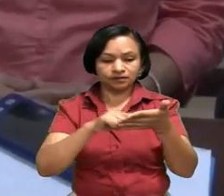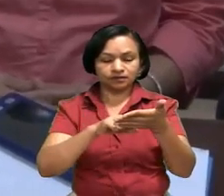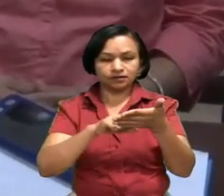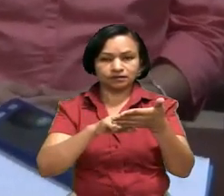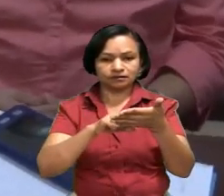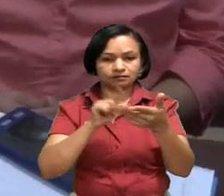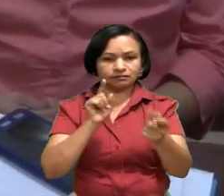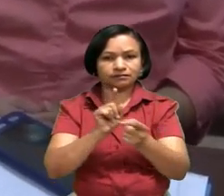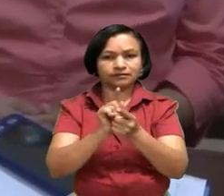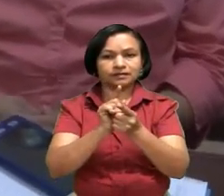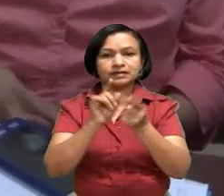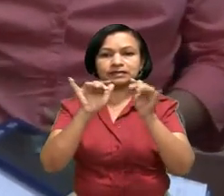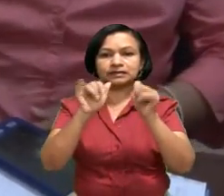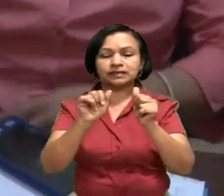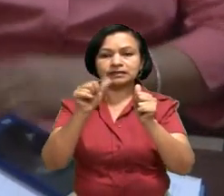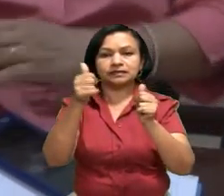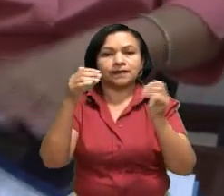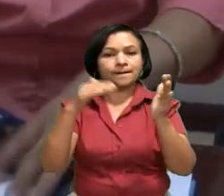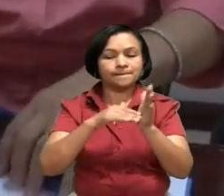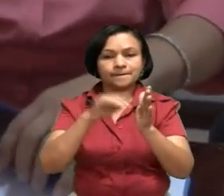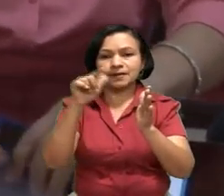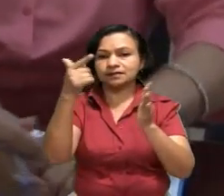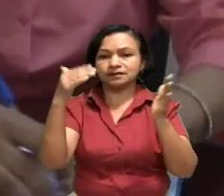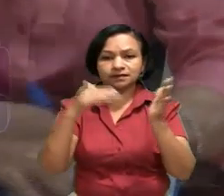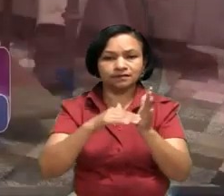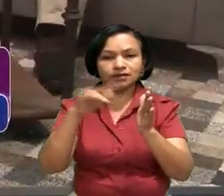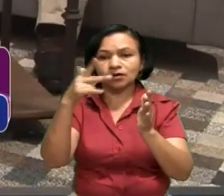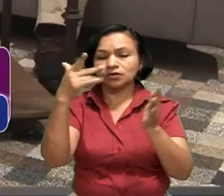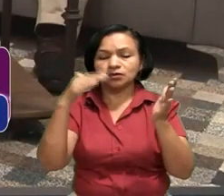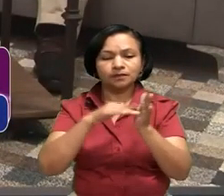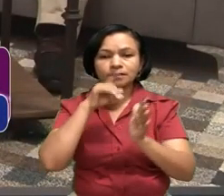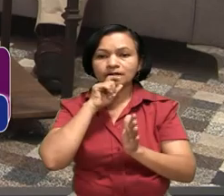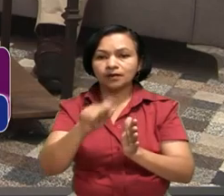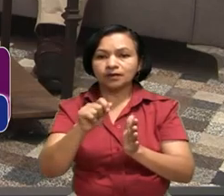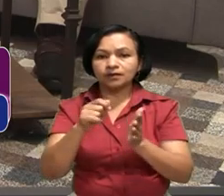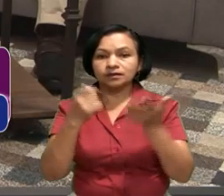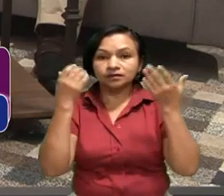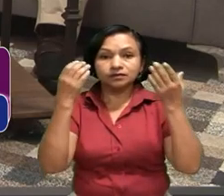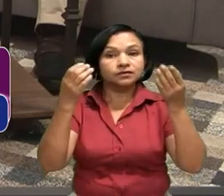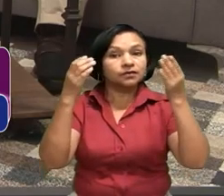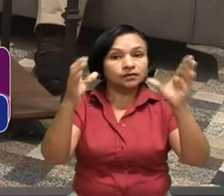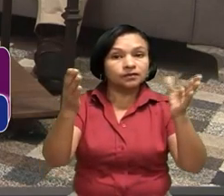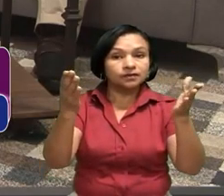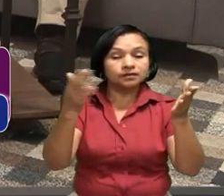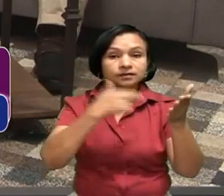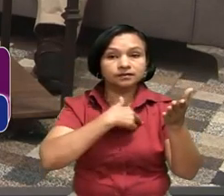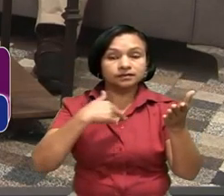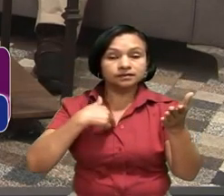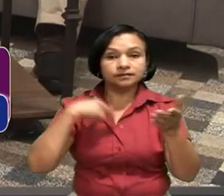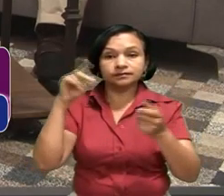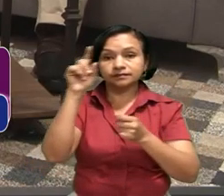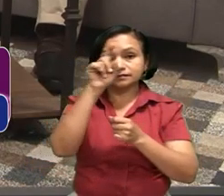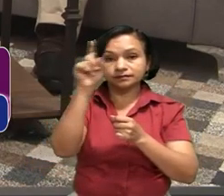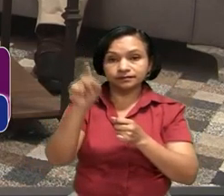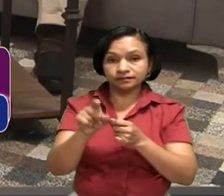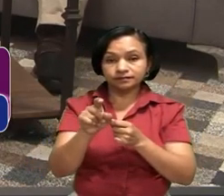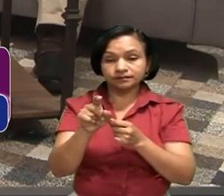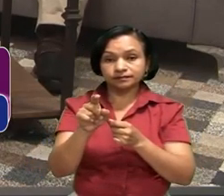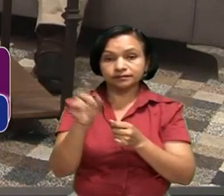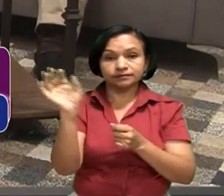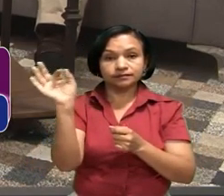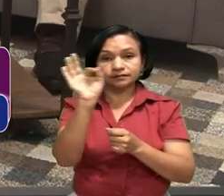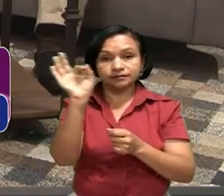encontraste que ya llevan seis mil siete mil y ocho mil me gusta esas son cosas que pasan en internet pero en la medida que uno